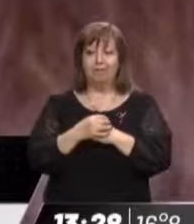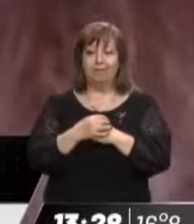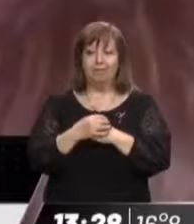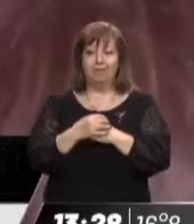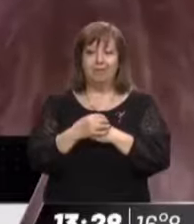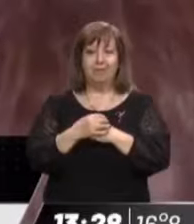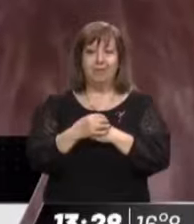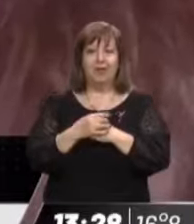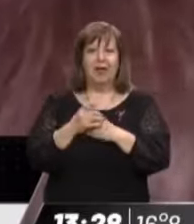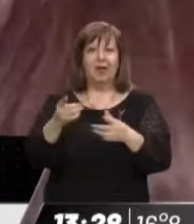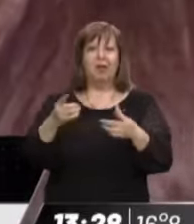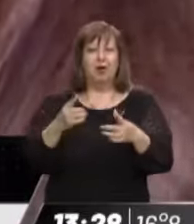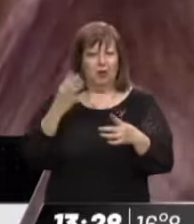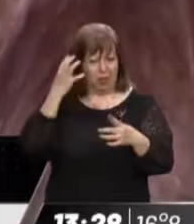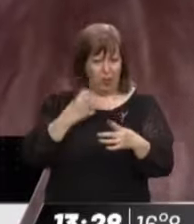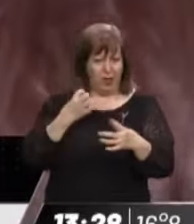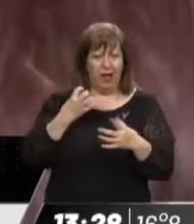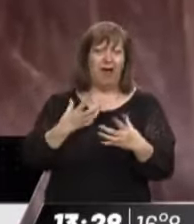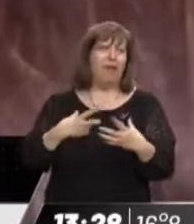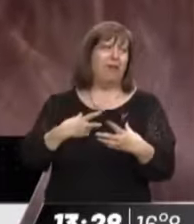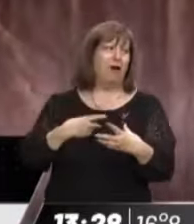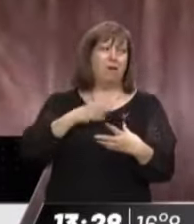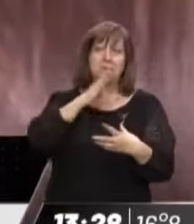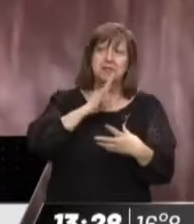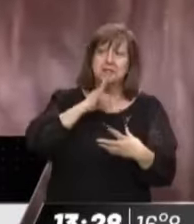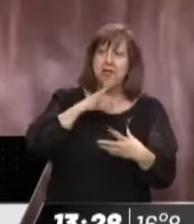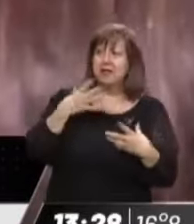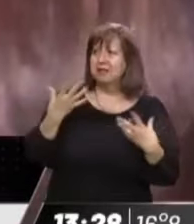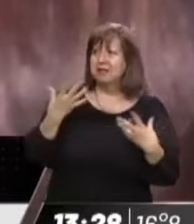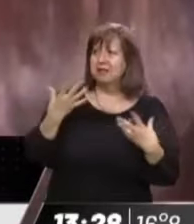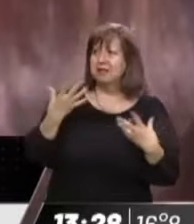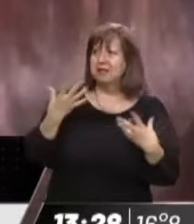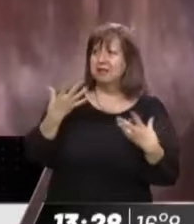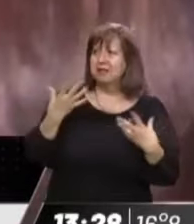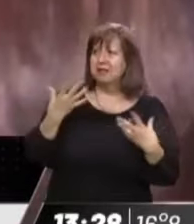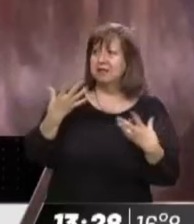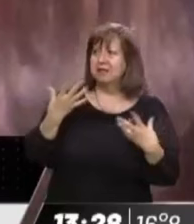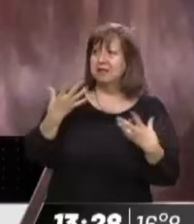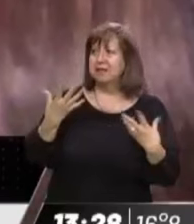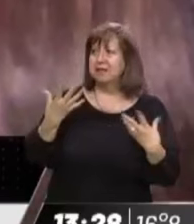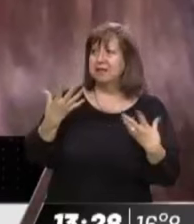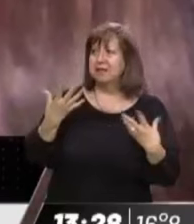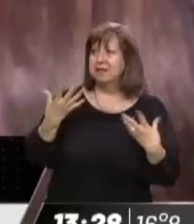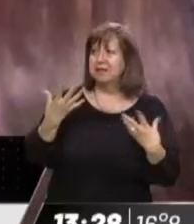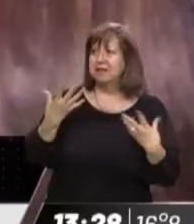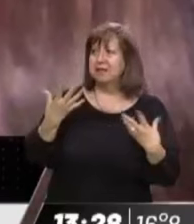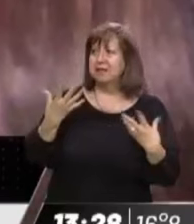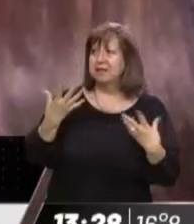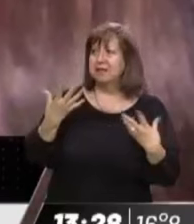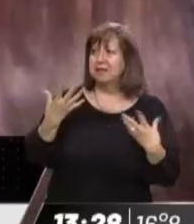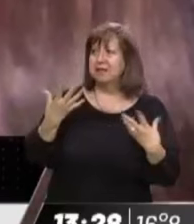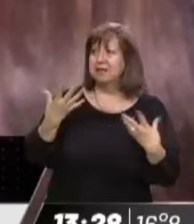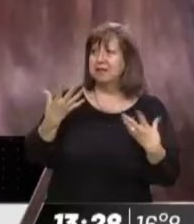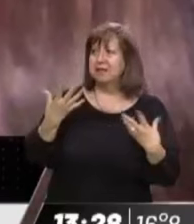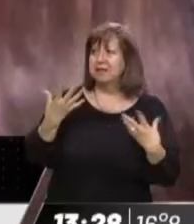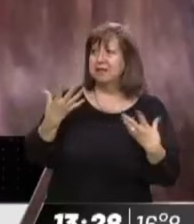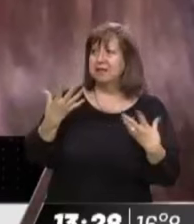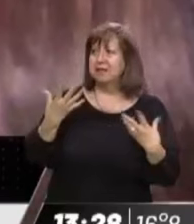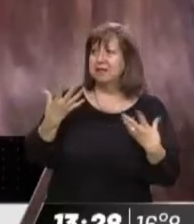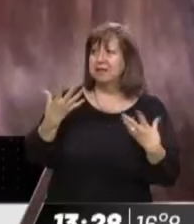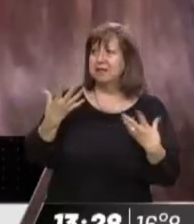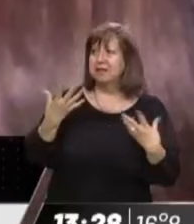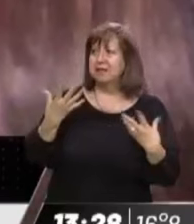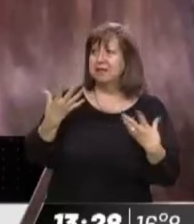el pasaje. Claro. Claro, por ese lado está bien porque un beneficio. Justamente lo absorbe su empleador.